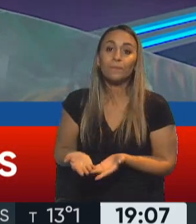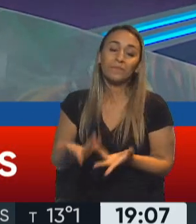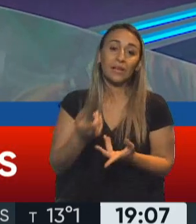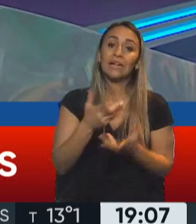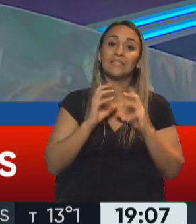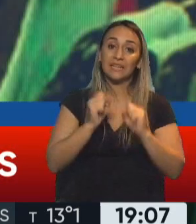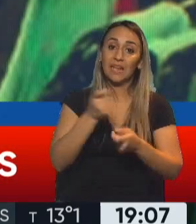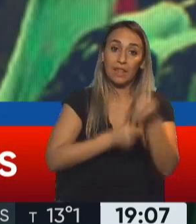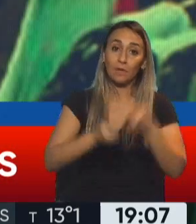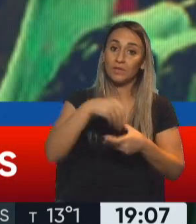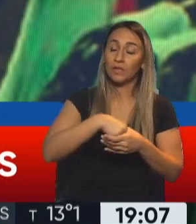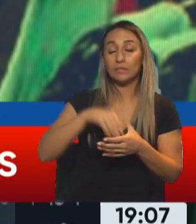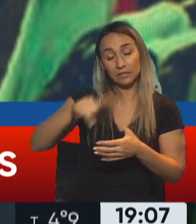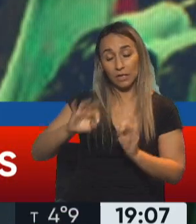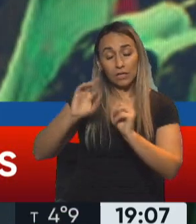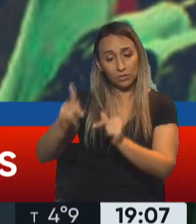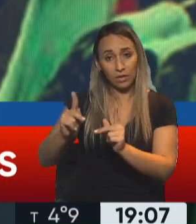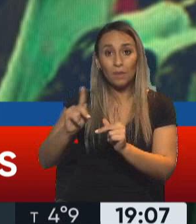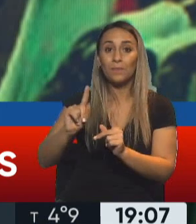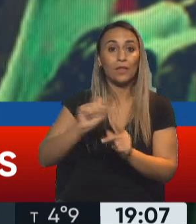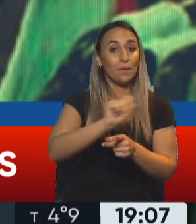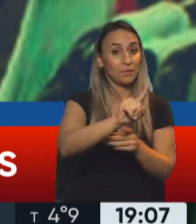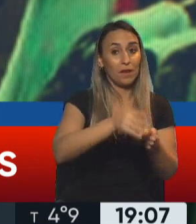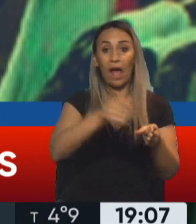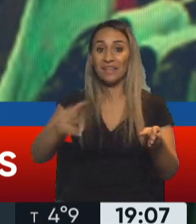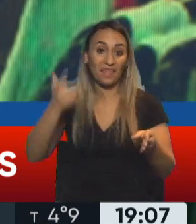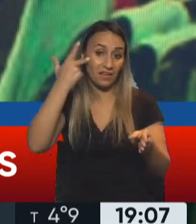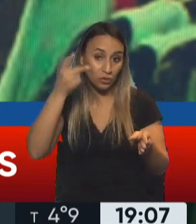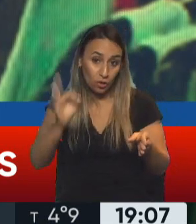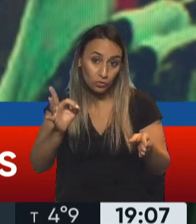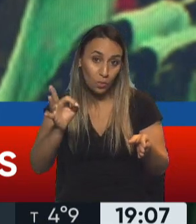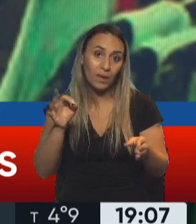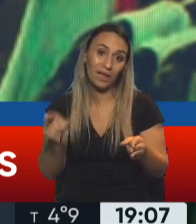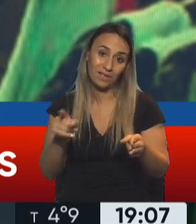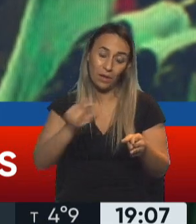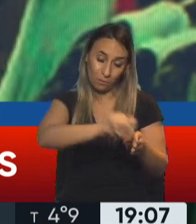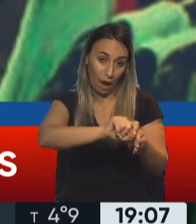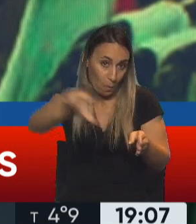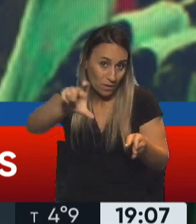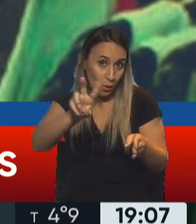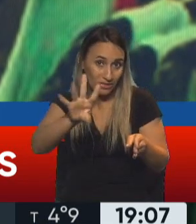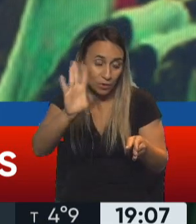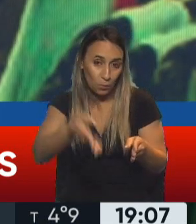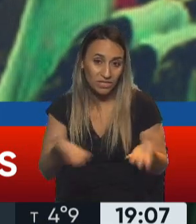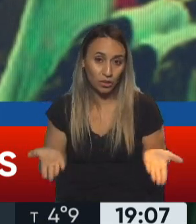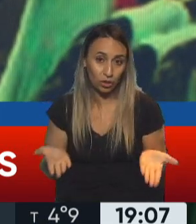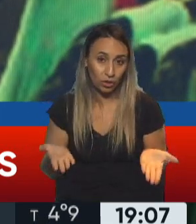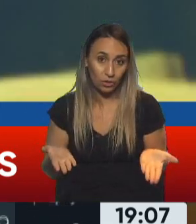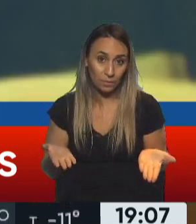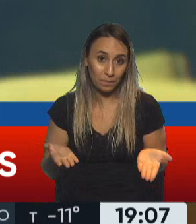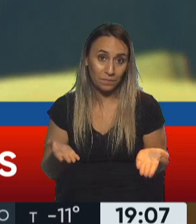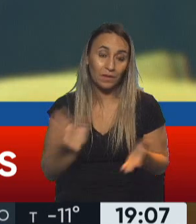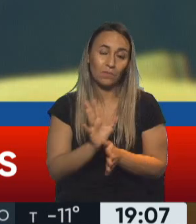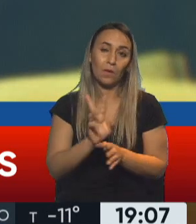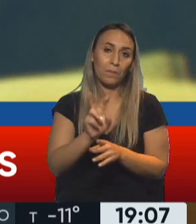Interior responde, sí, pero también es cierto que del 1 al 18 de octubre hubo remarcaciones de hasta un 25%. Facturaron eso de más que estuvimos viendo recién en la